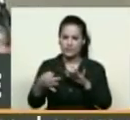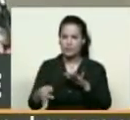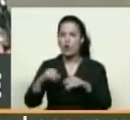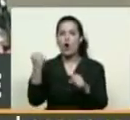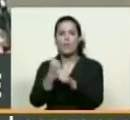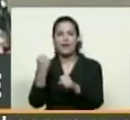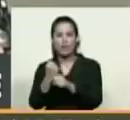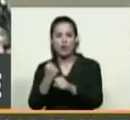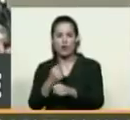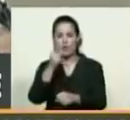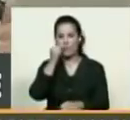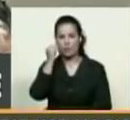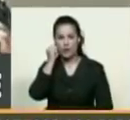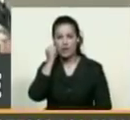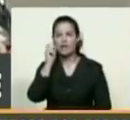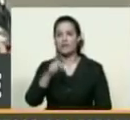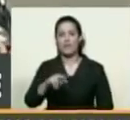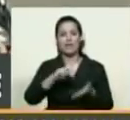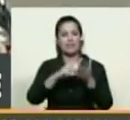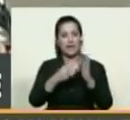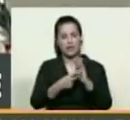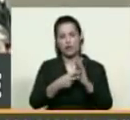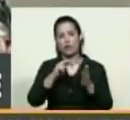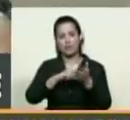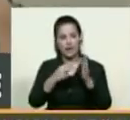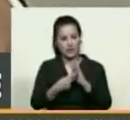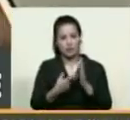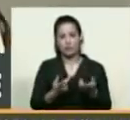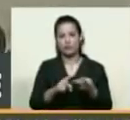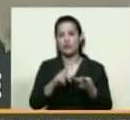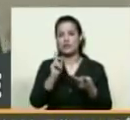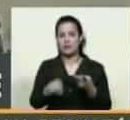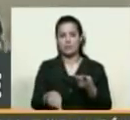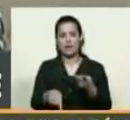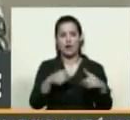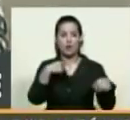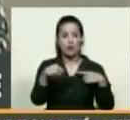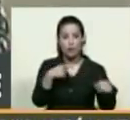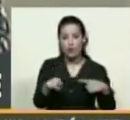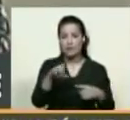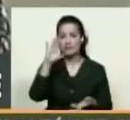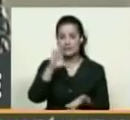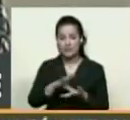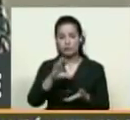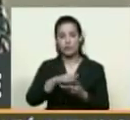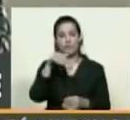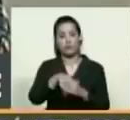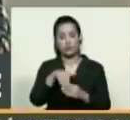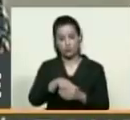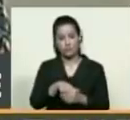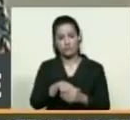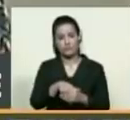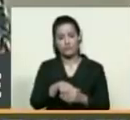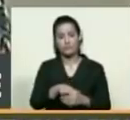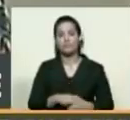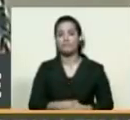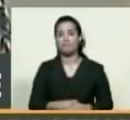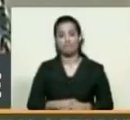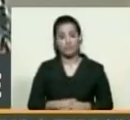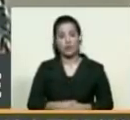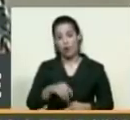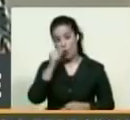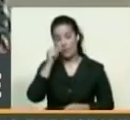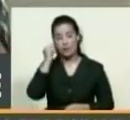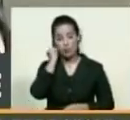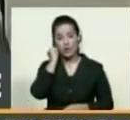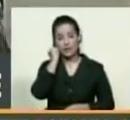nuestras operadoras, los técnicos de soporte, los coordinadores de centros de votación. Es decir, fueron hombres y